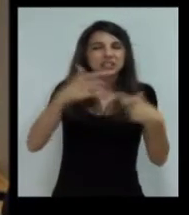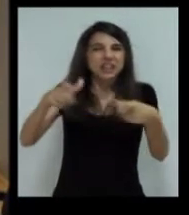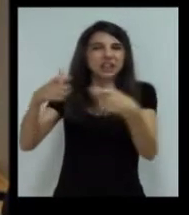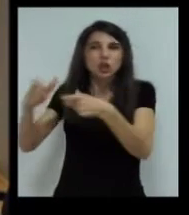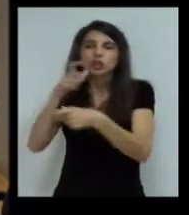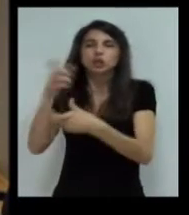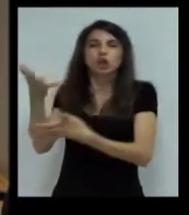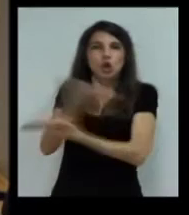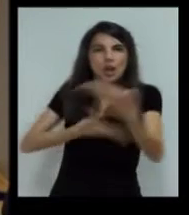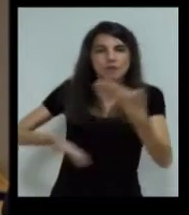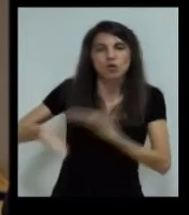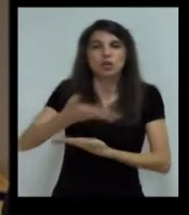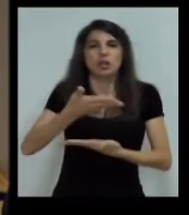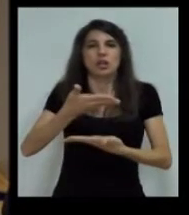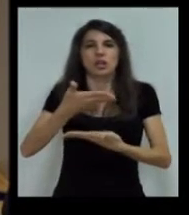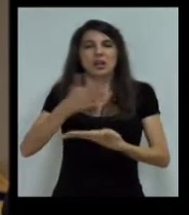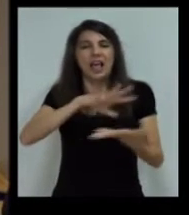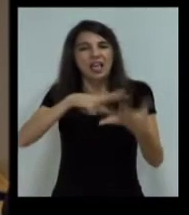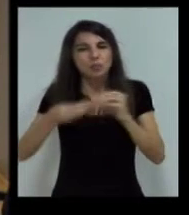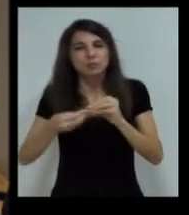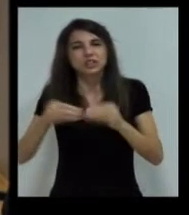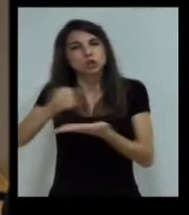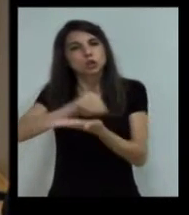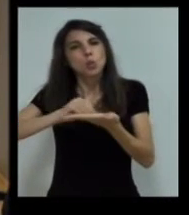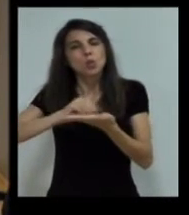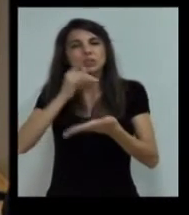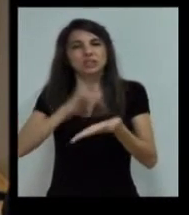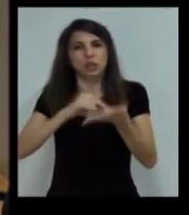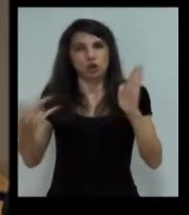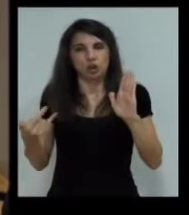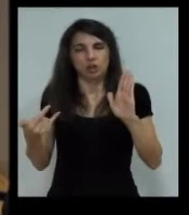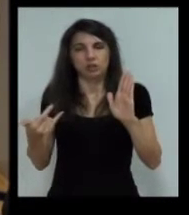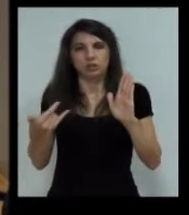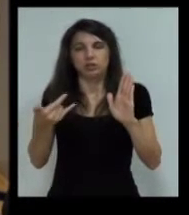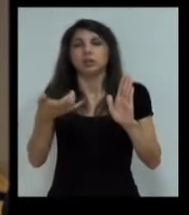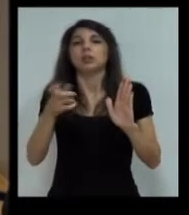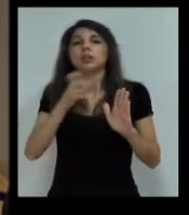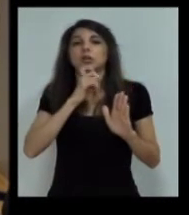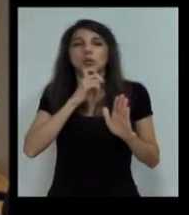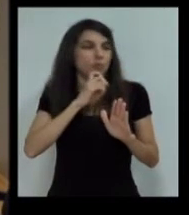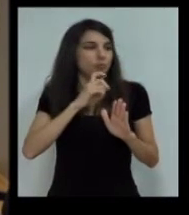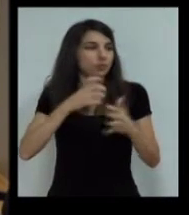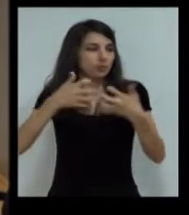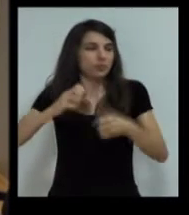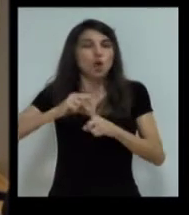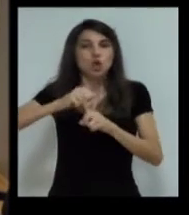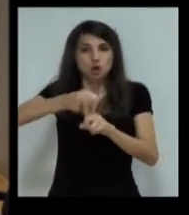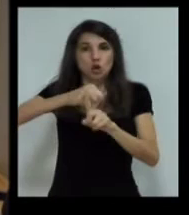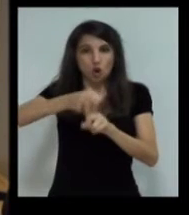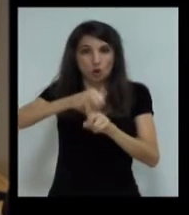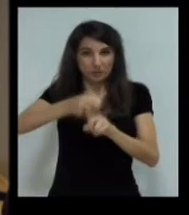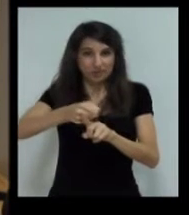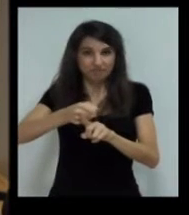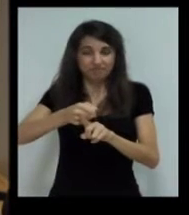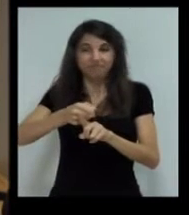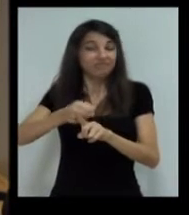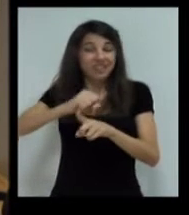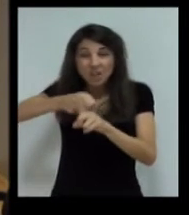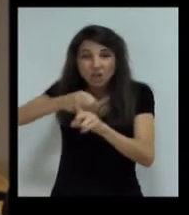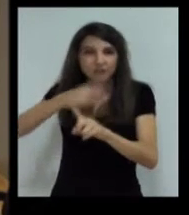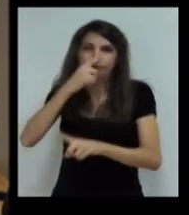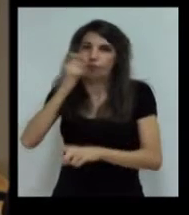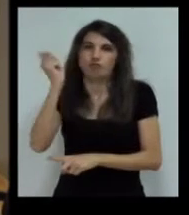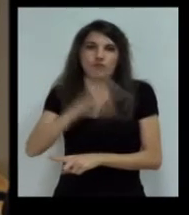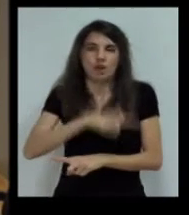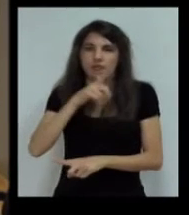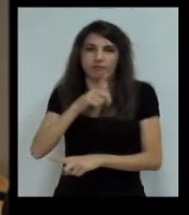tecnológicas. Imposiciones ex lege o vía lobby, como fue el MHP, son un rotundo fracaso. En televisión